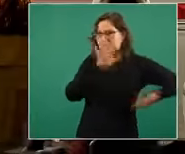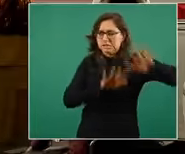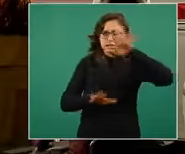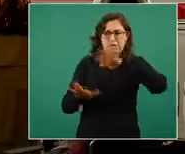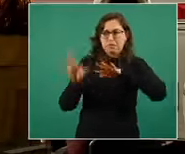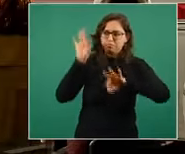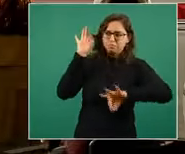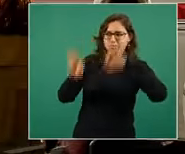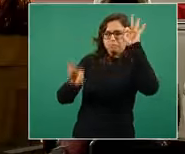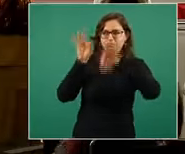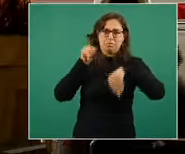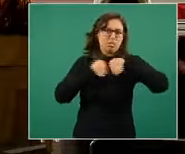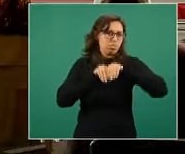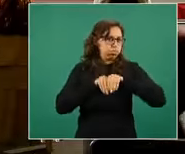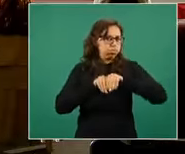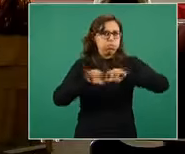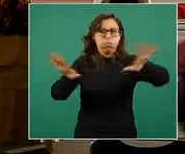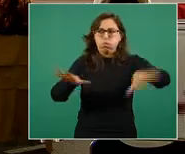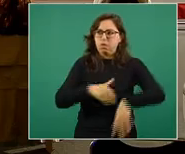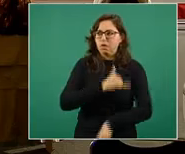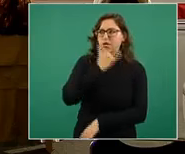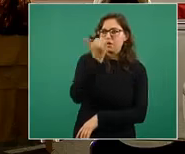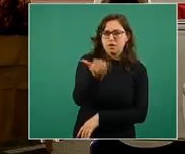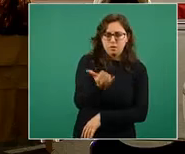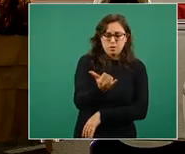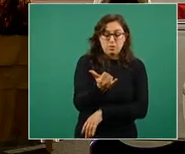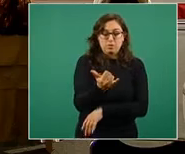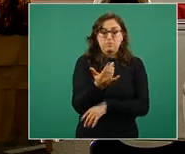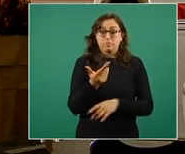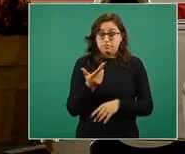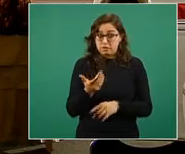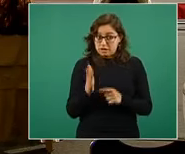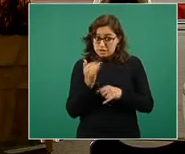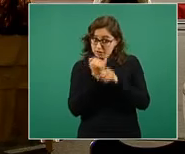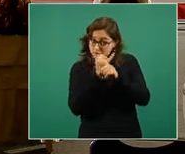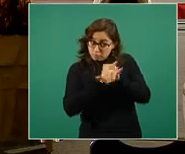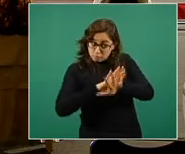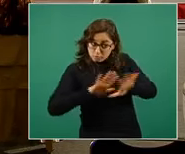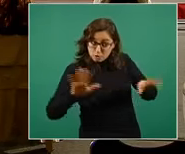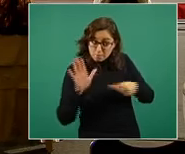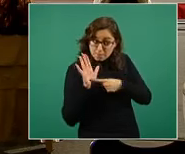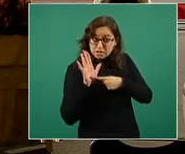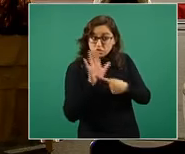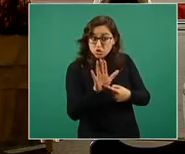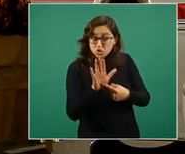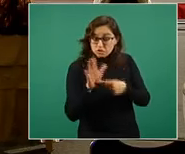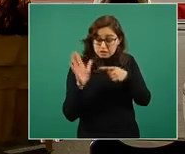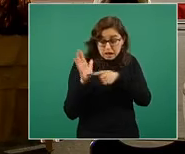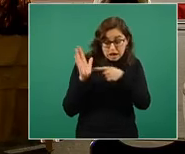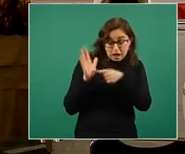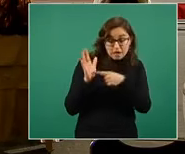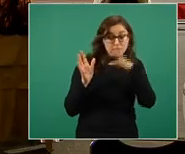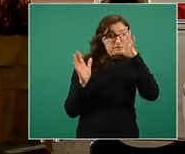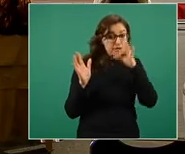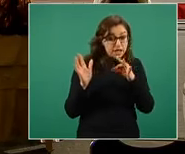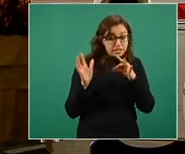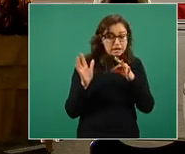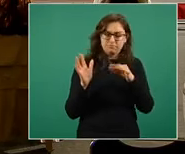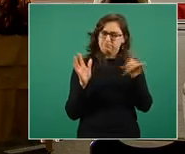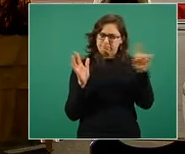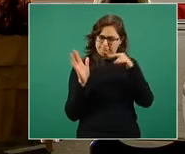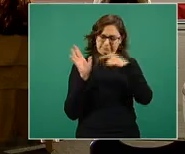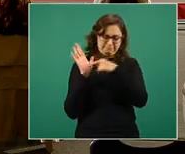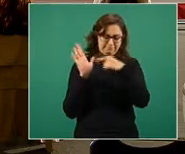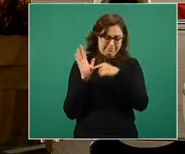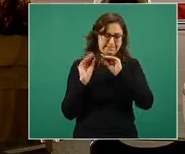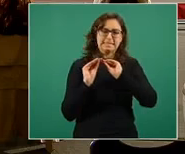confusión, no porque la información técnica no sea clara, sino porque por distintas razones, algunas incluso los